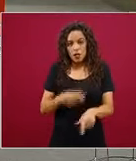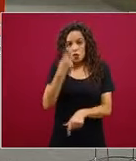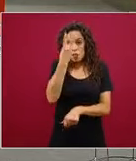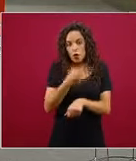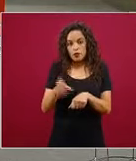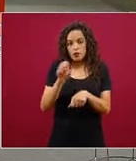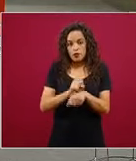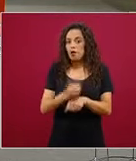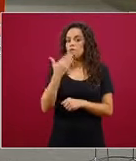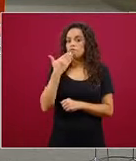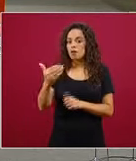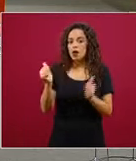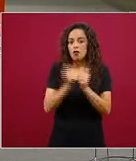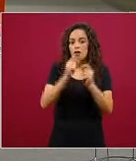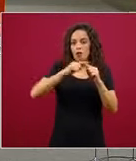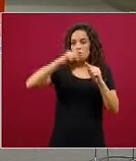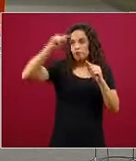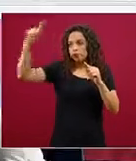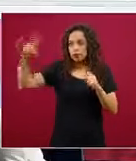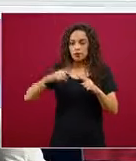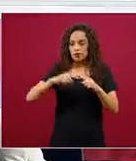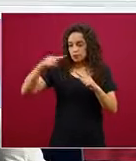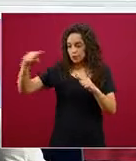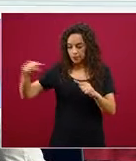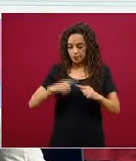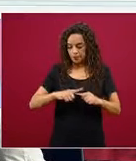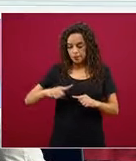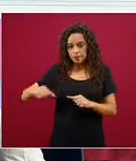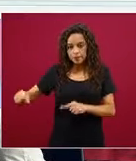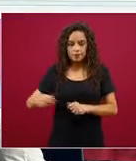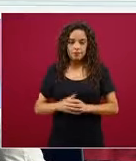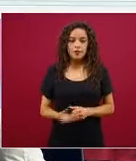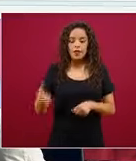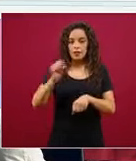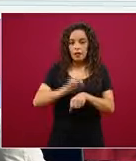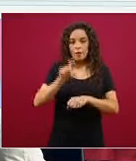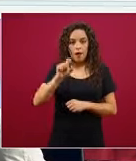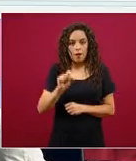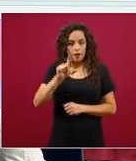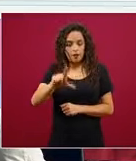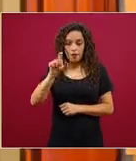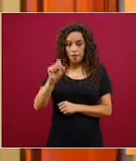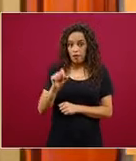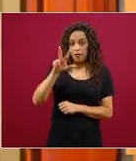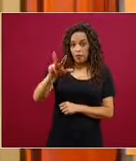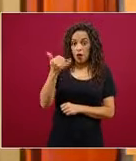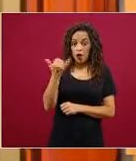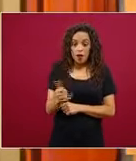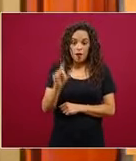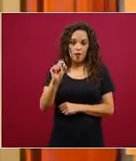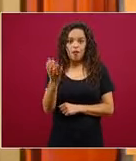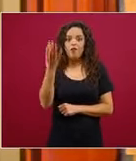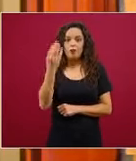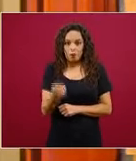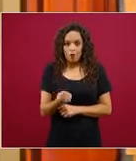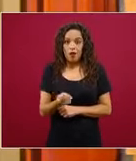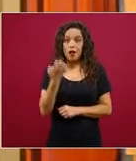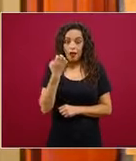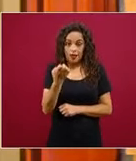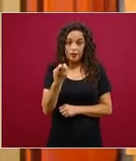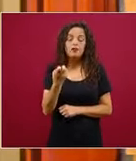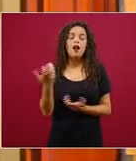viendo en los casos estimados entre la semana 27, 28 y 29. Y ha sido una